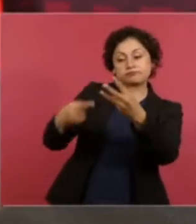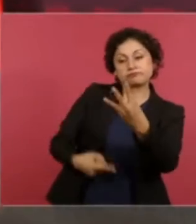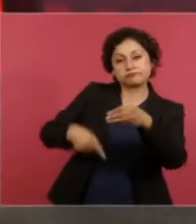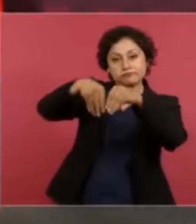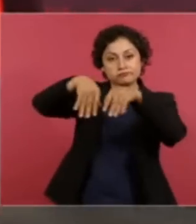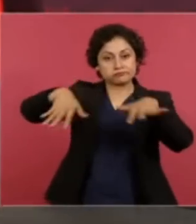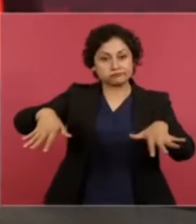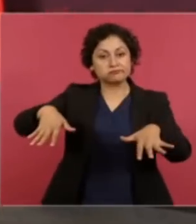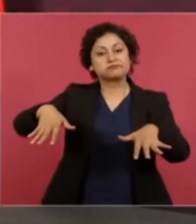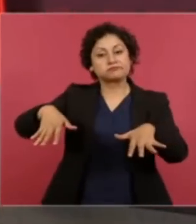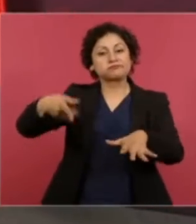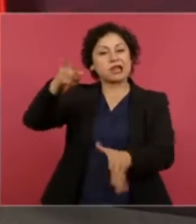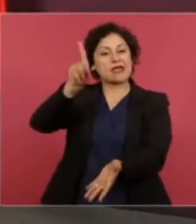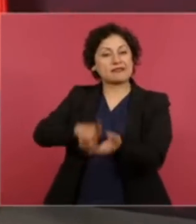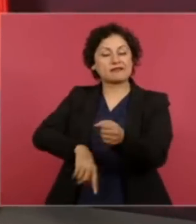caracterizado por la corrupción,